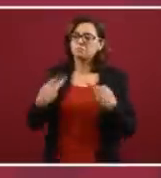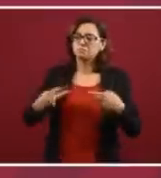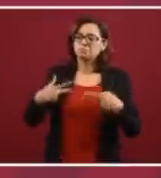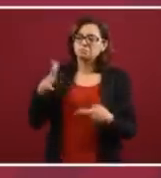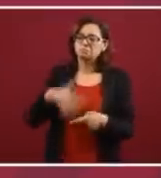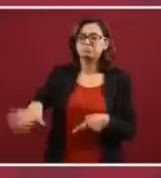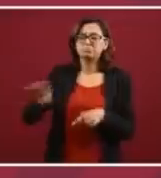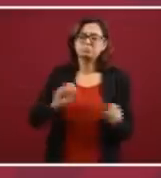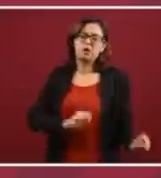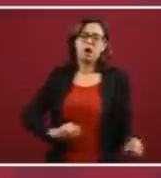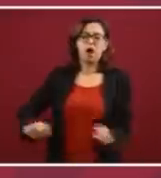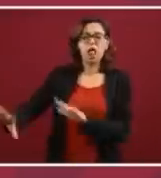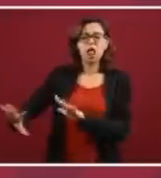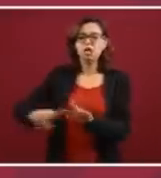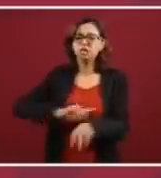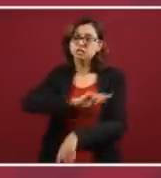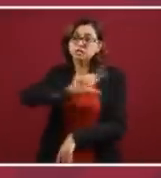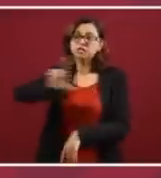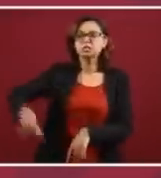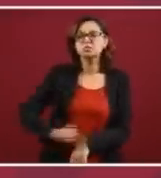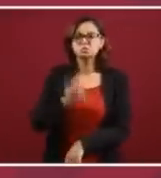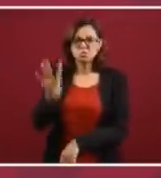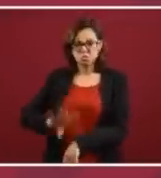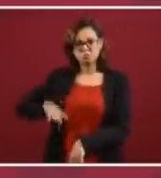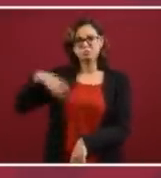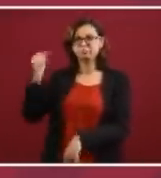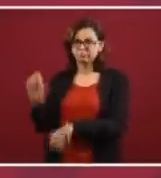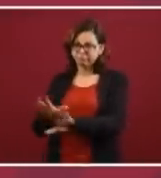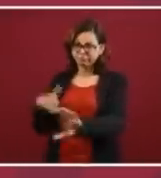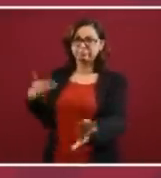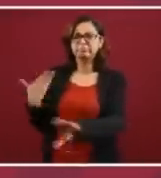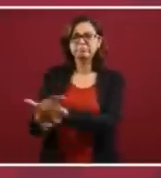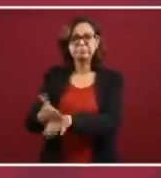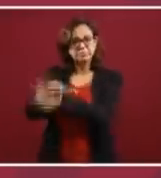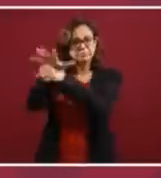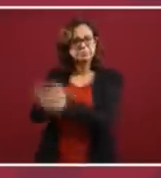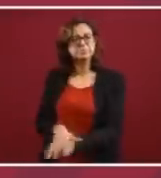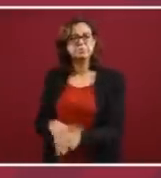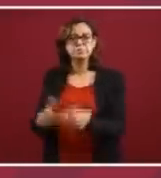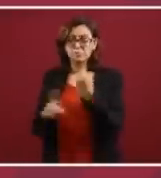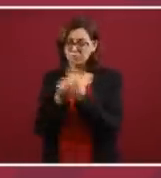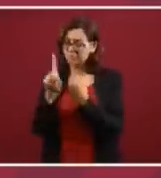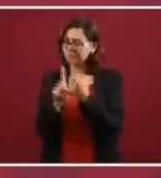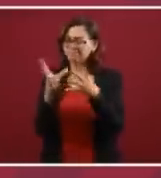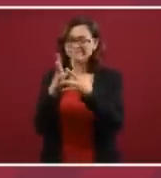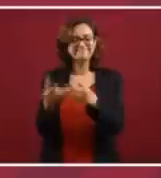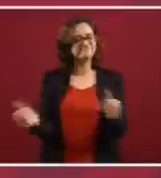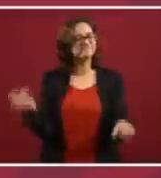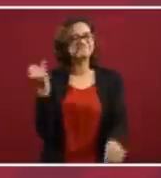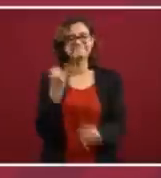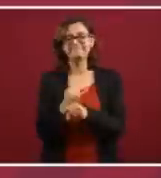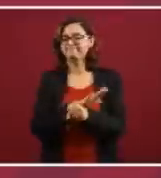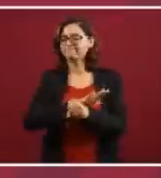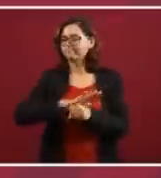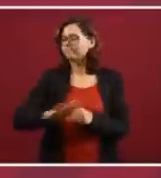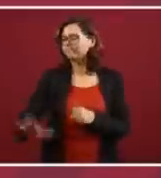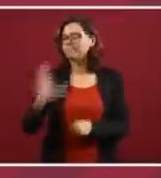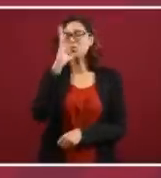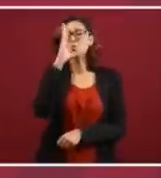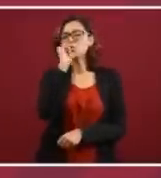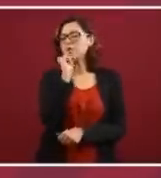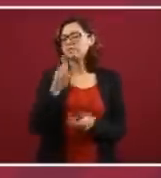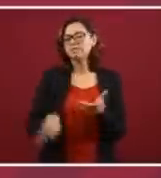medidas coercitivas, con el uso de la fuerza. No se puede, lo he dicho muchas veces y lo